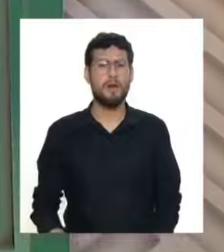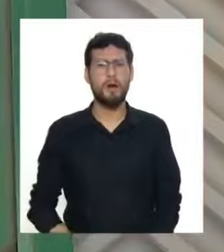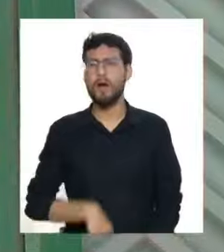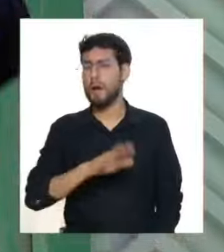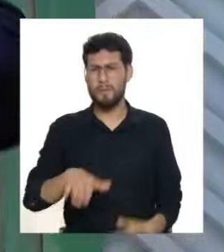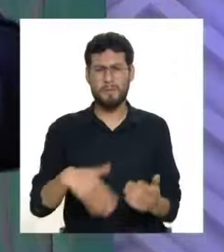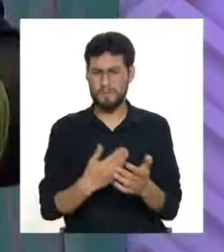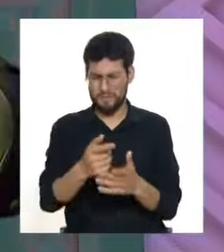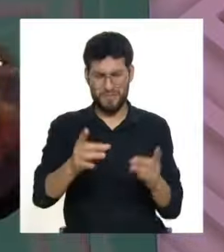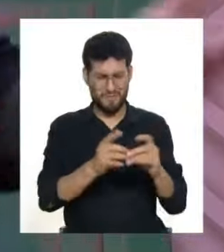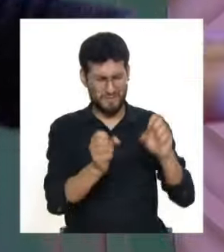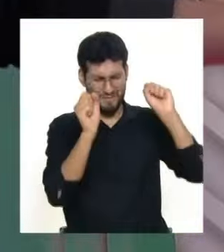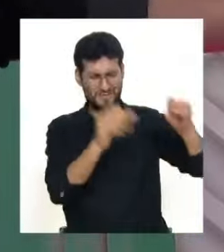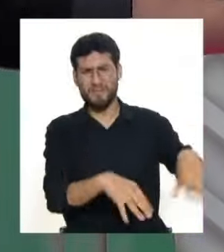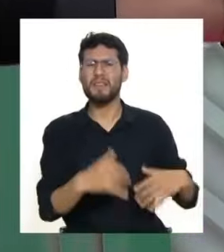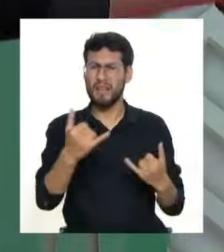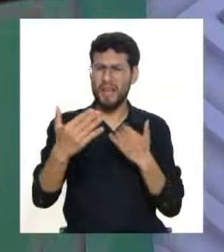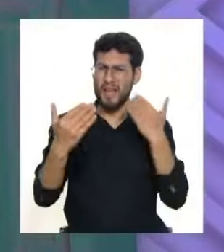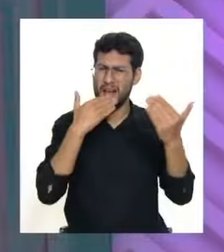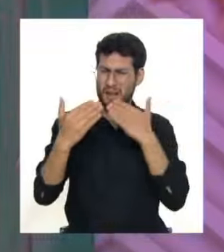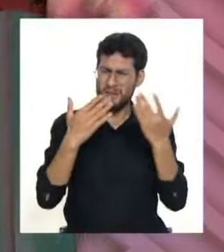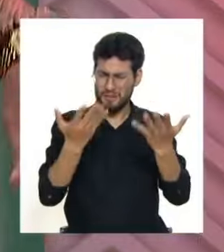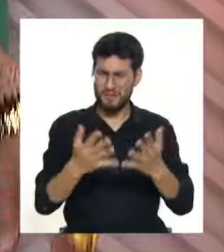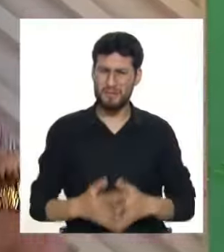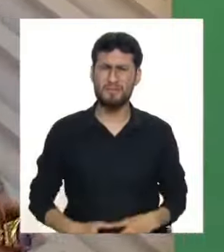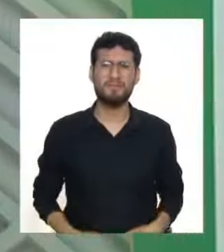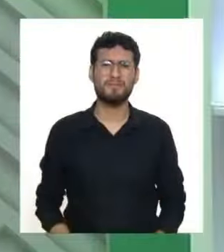Todo en la cama y háblame sin rencor.